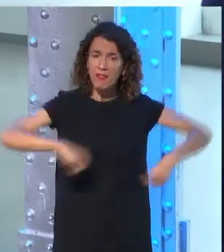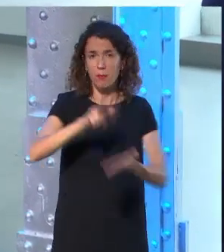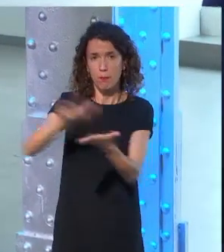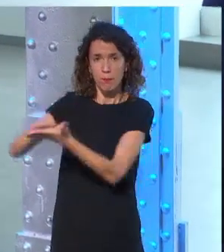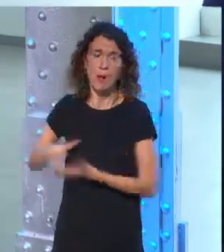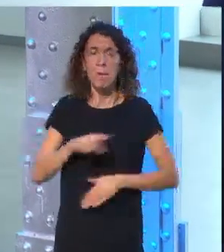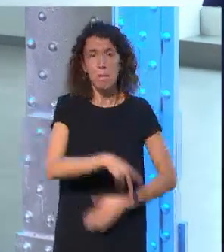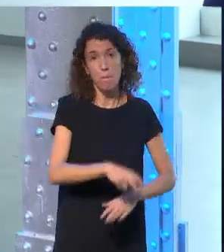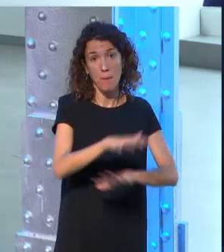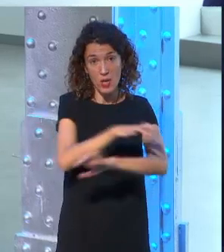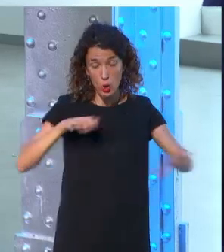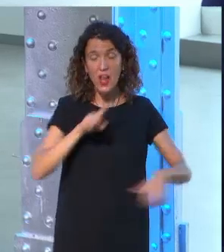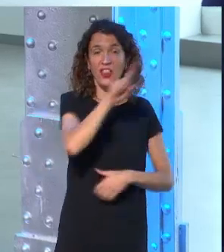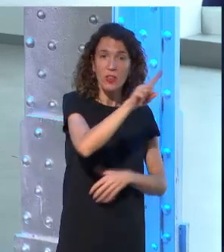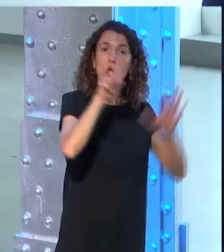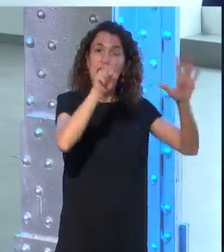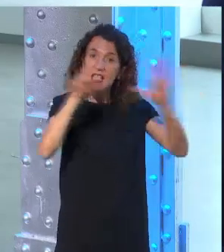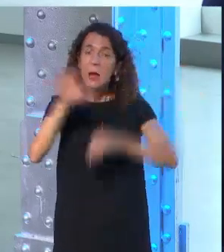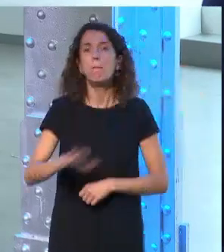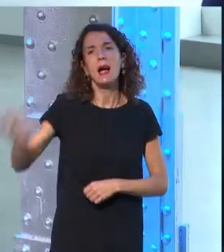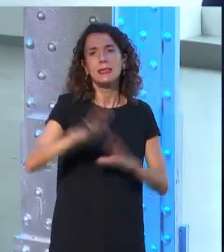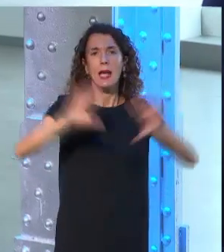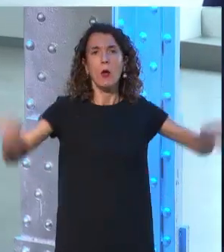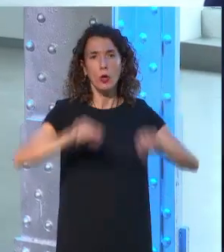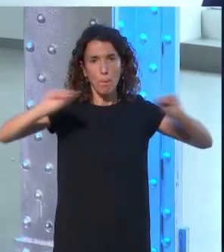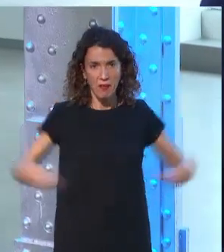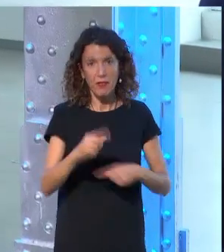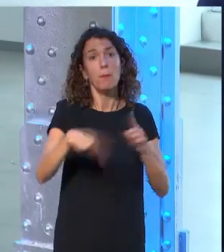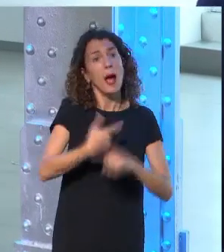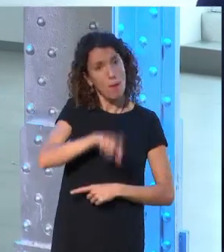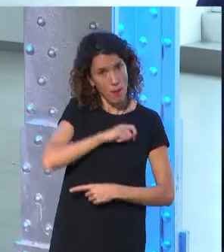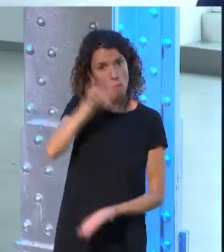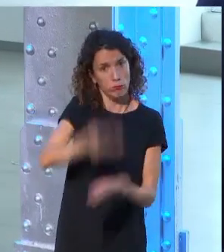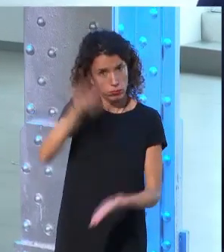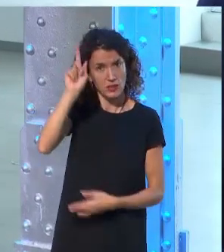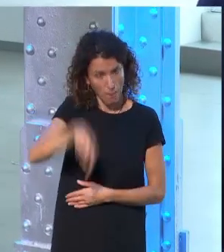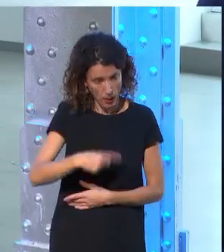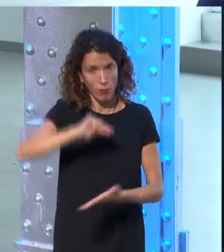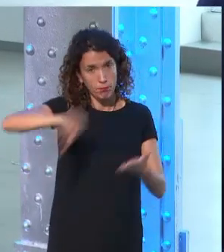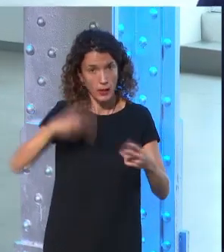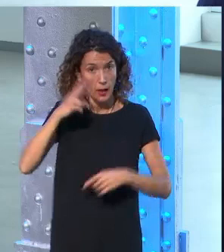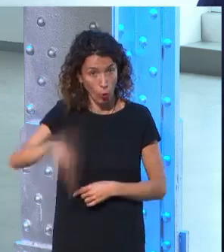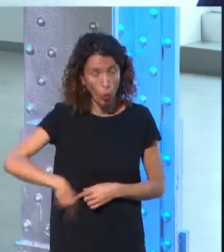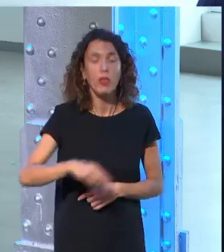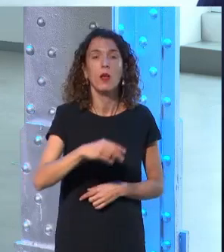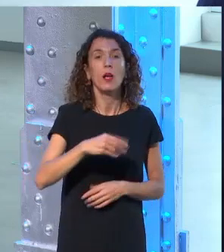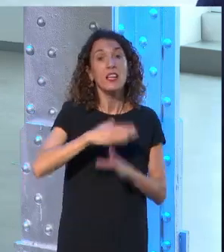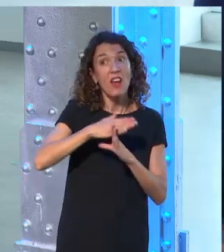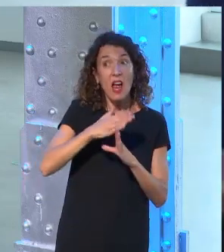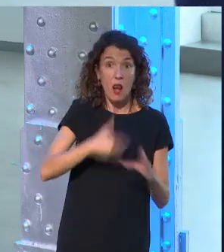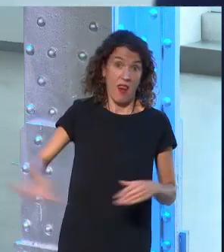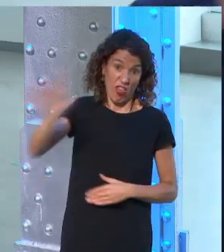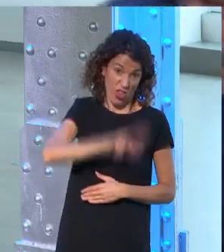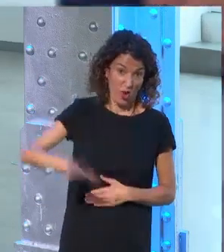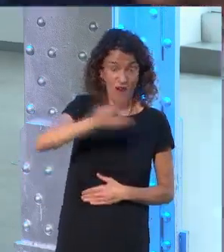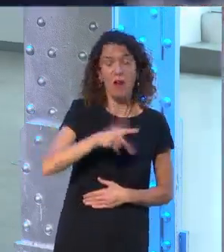hoy 166 países, entre ellos España. Y nosotros aquí a nivel nacional